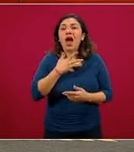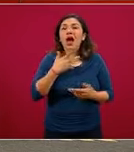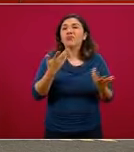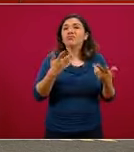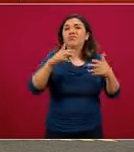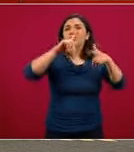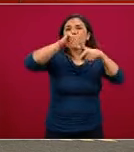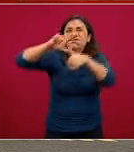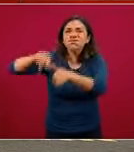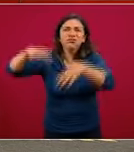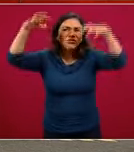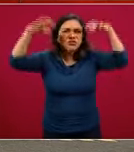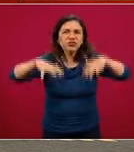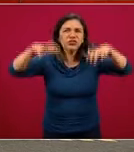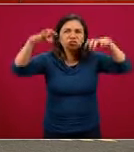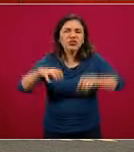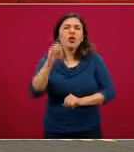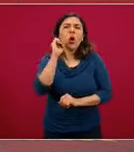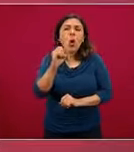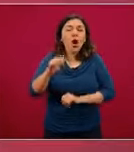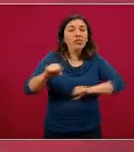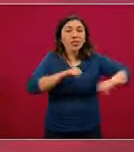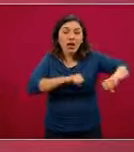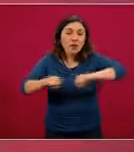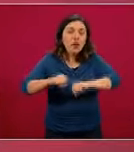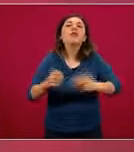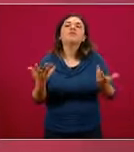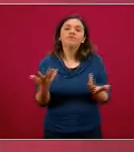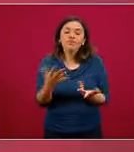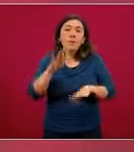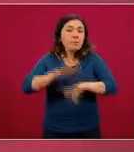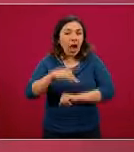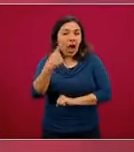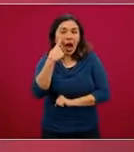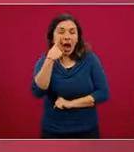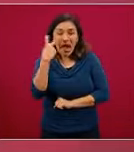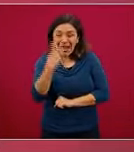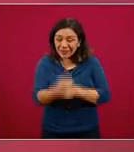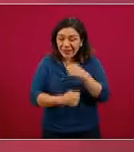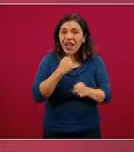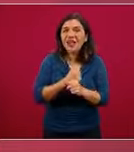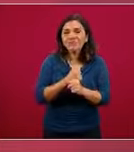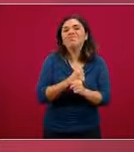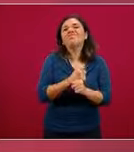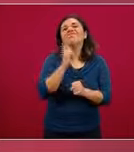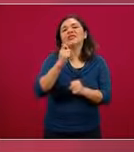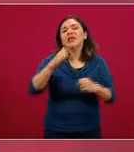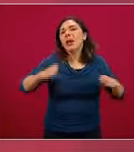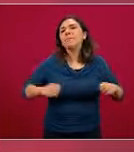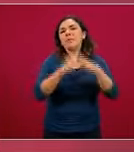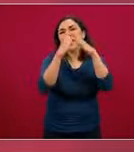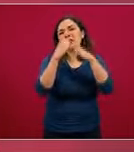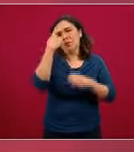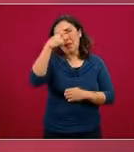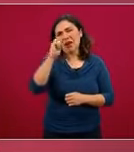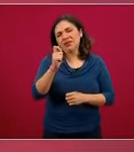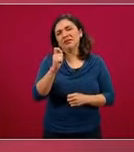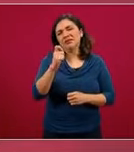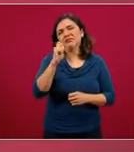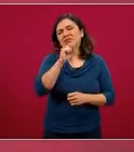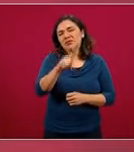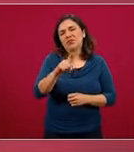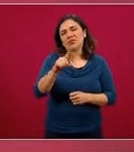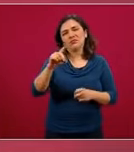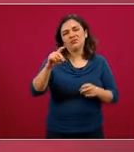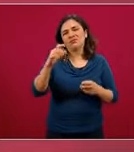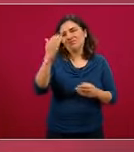fenómenos hidrometeorológicos, cuando tenemos sismos, pero específicamente este año la emergencia que tocó atender pues fue precisamente